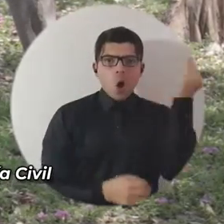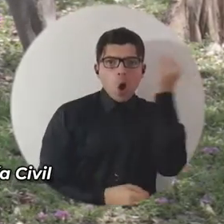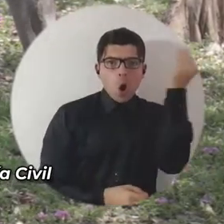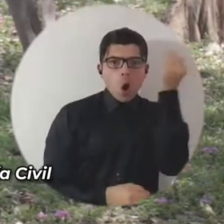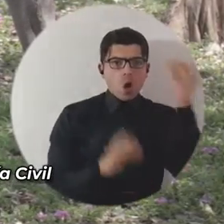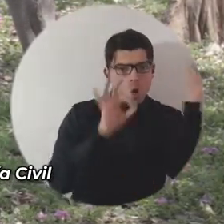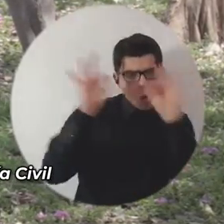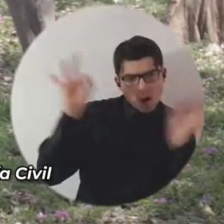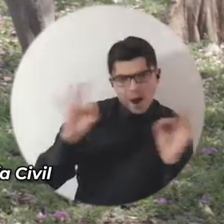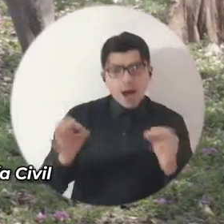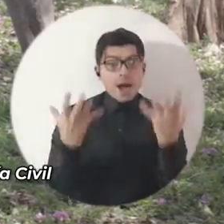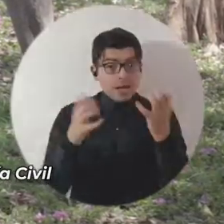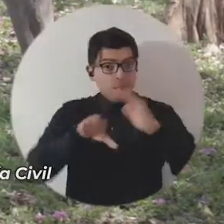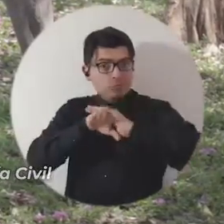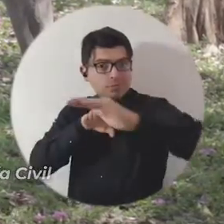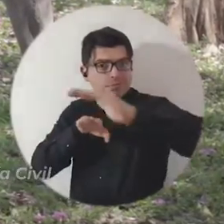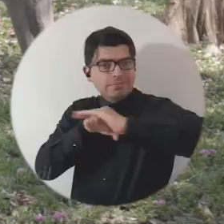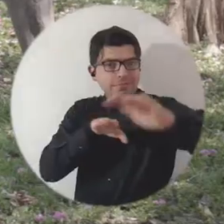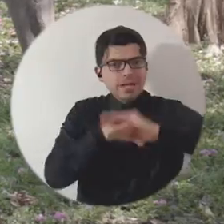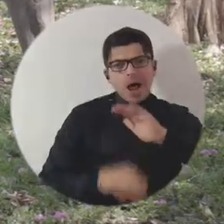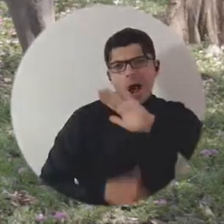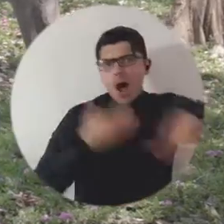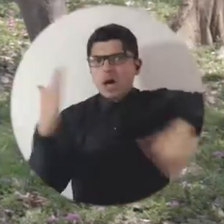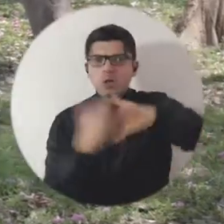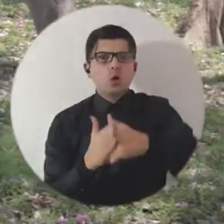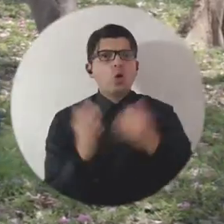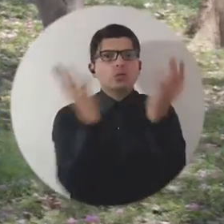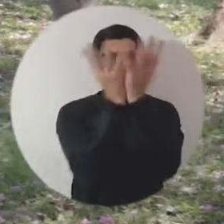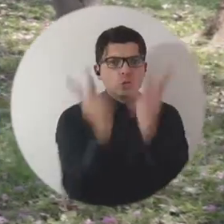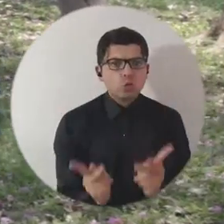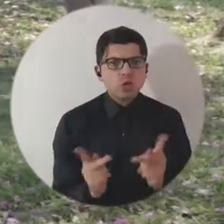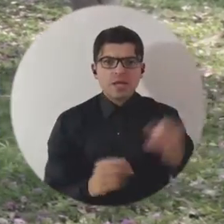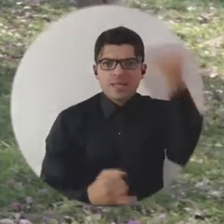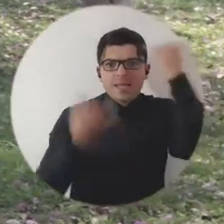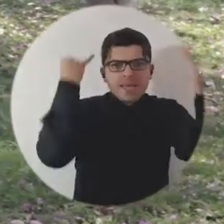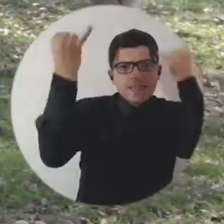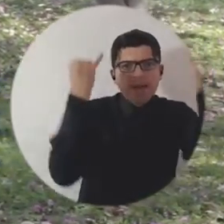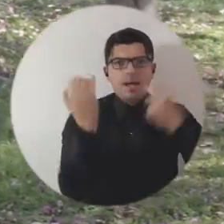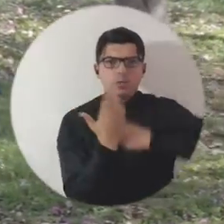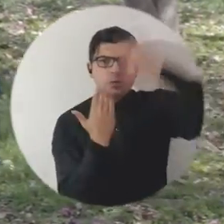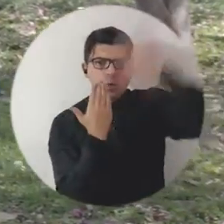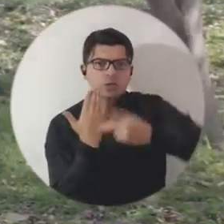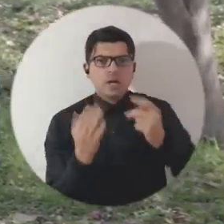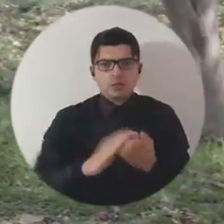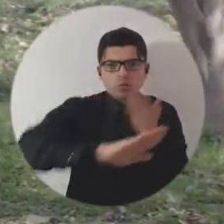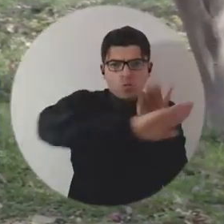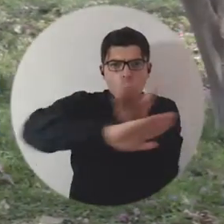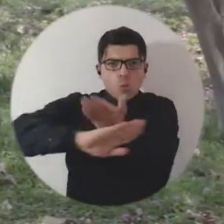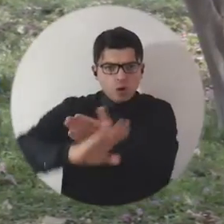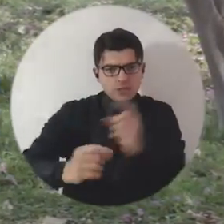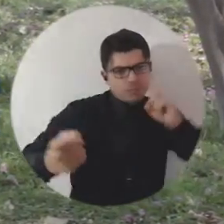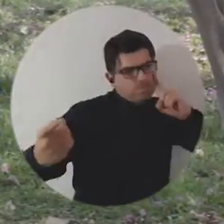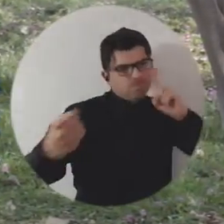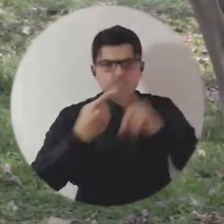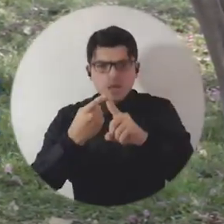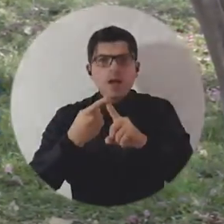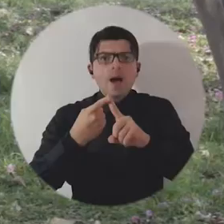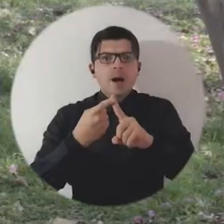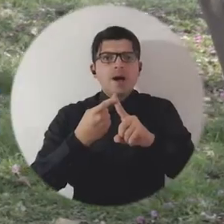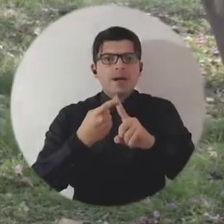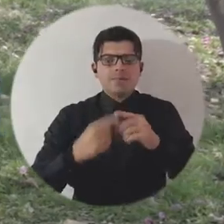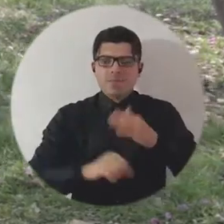comité organizador queremos extenderle la invitación a todos aquellos estudiantes con ideas, proyectos y propuestas encaminados a